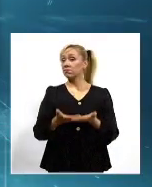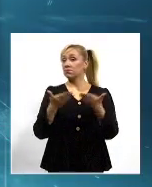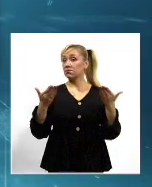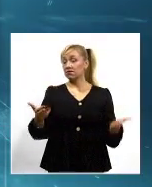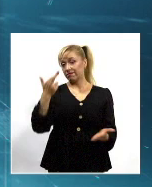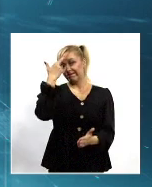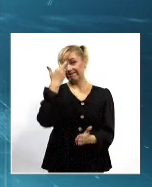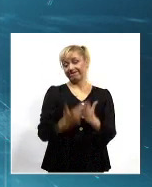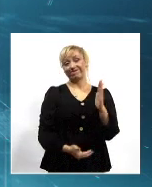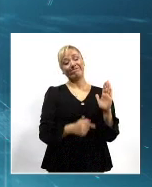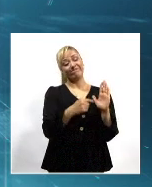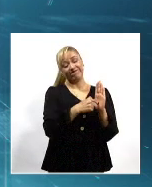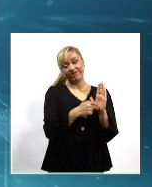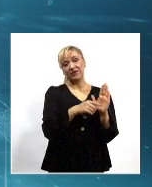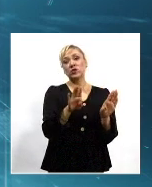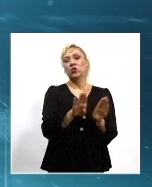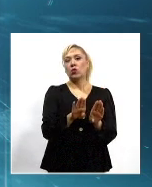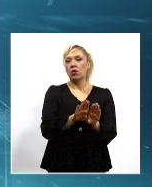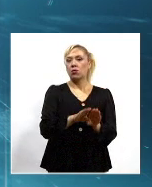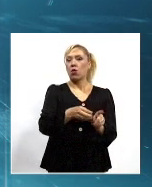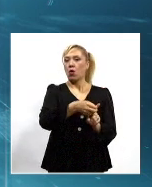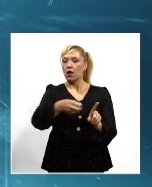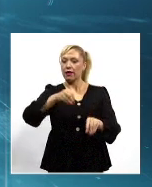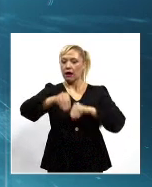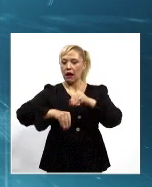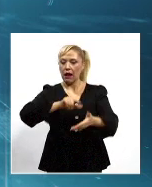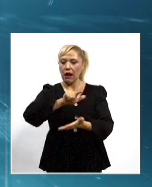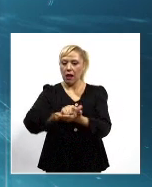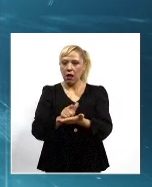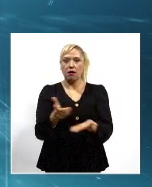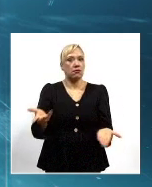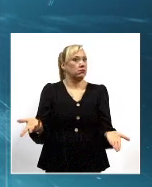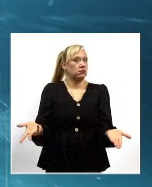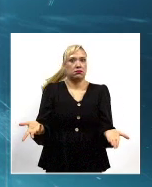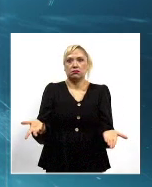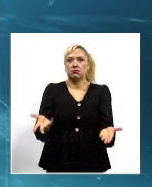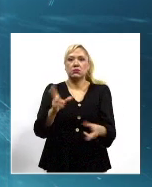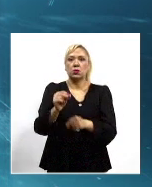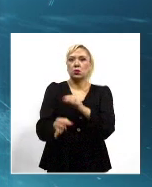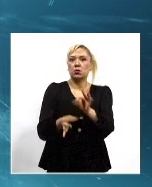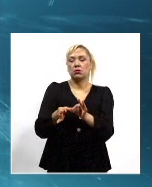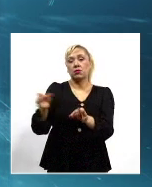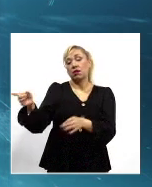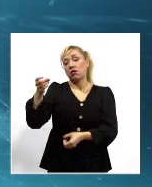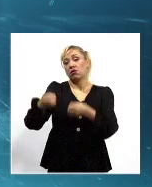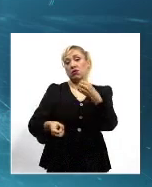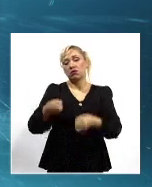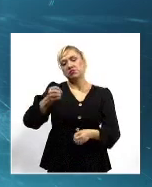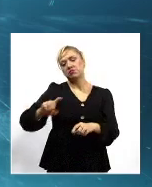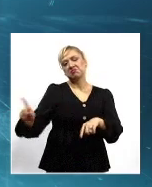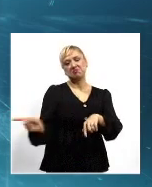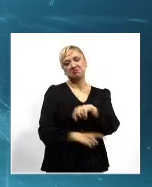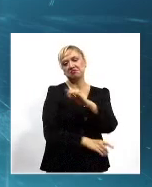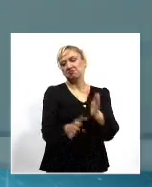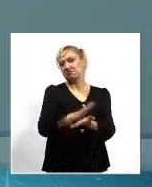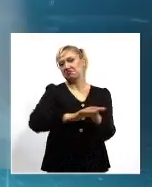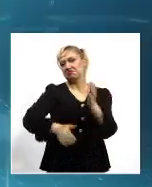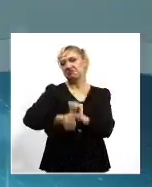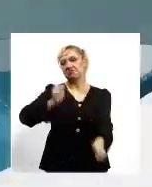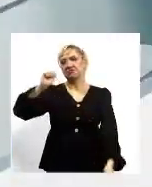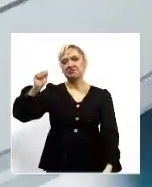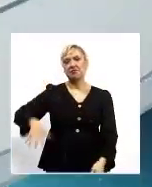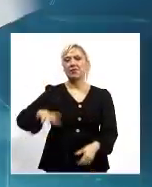Por violaciones al proceso legislativo, el Pleno de la Corte invalidó la primera parte de las reformas político-electorales.